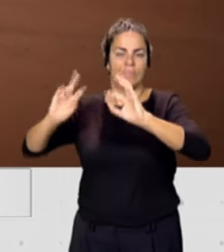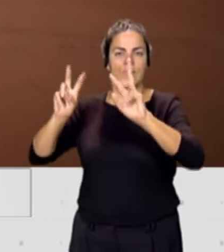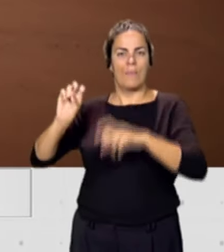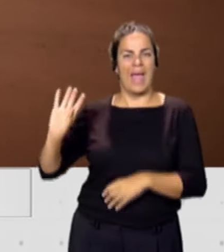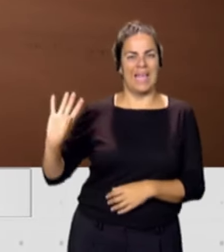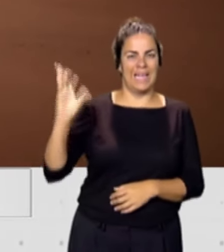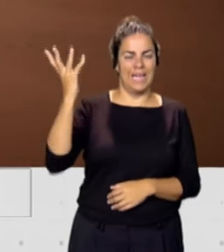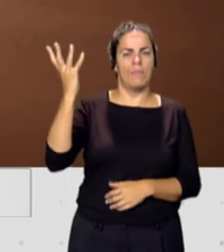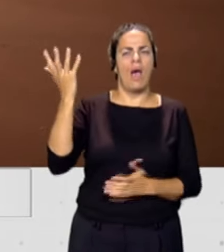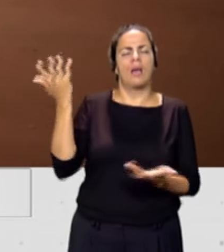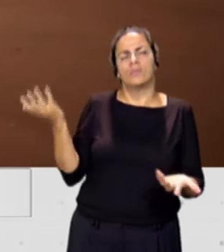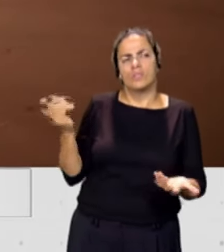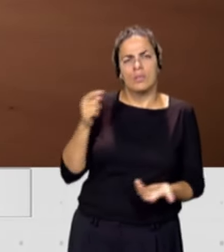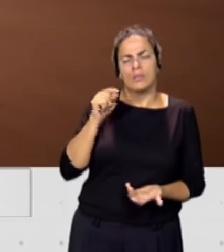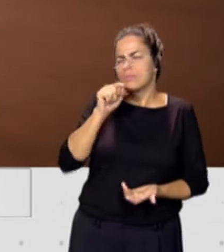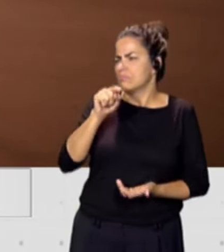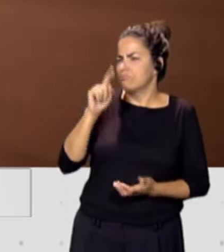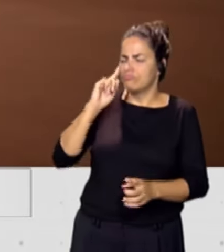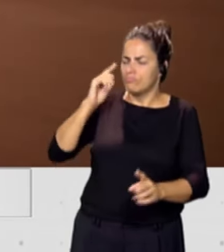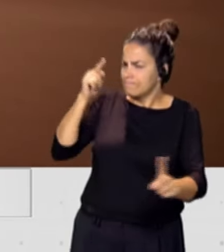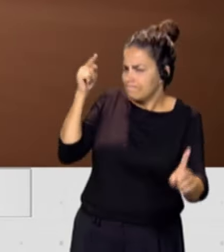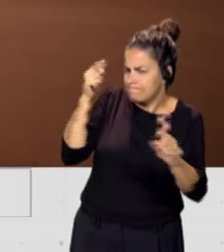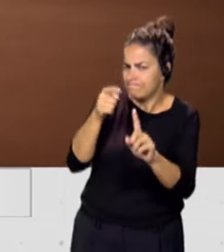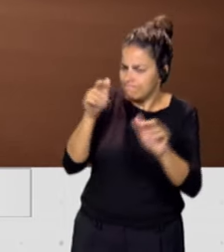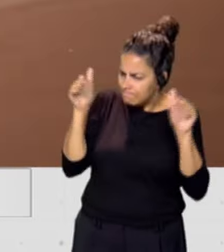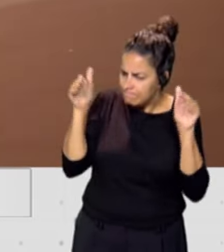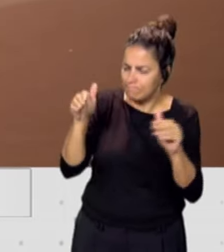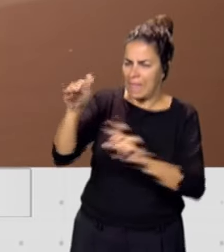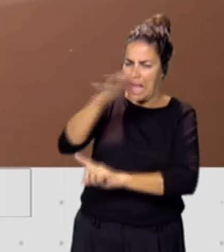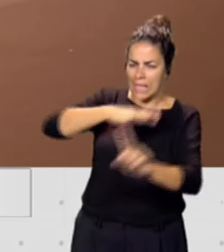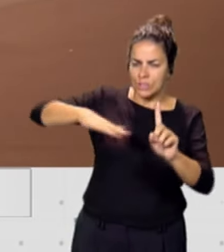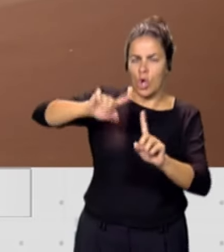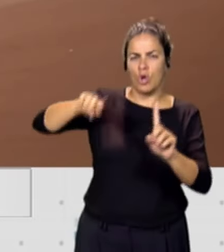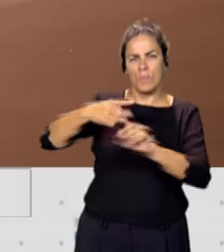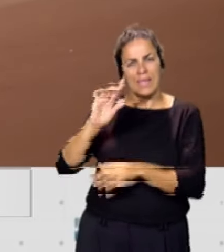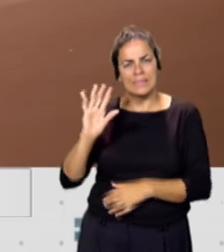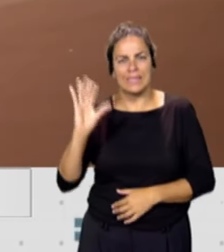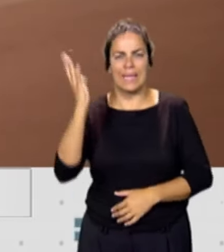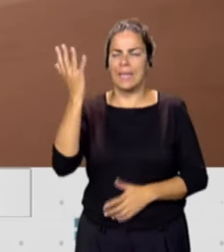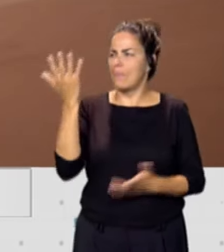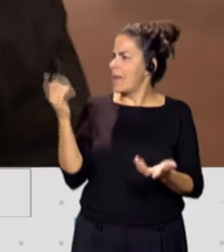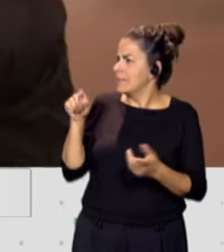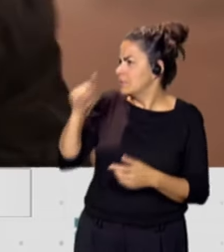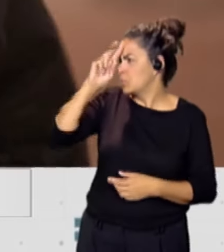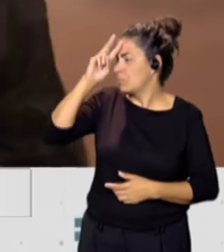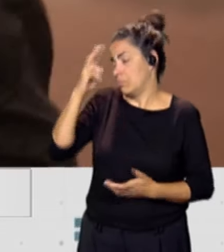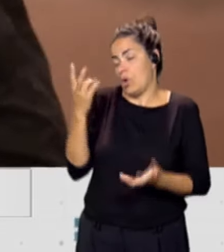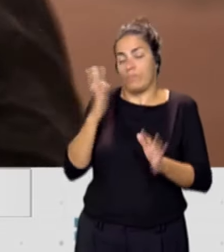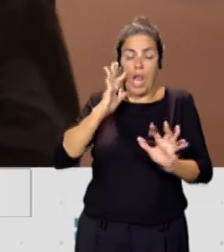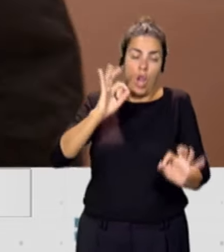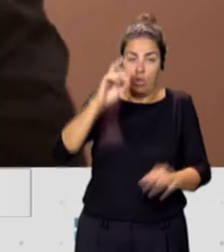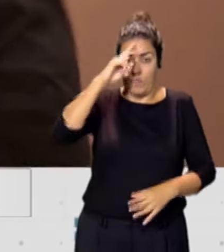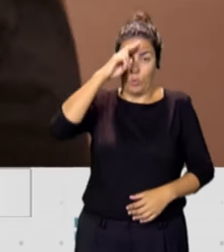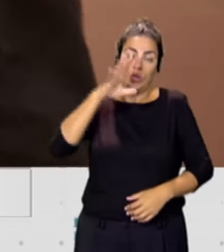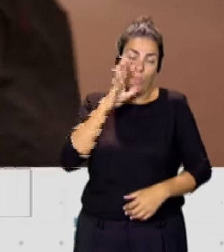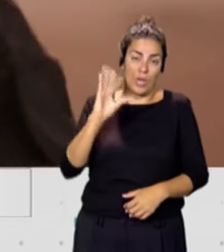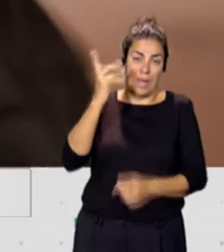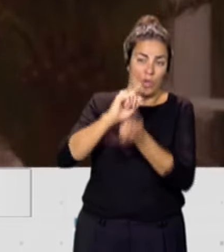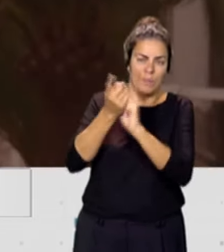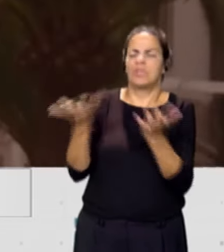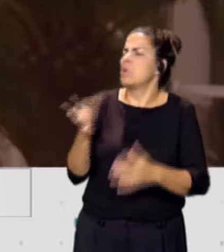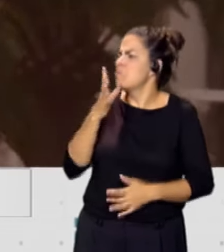quizás esta dedicación al entorno y al clima a esa preocupación que tenemos ahora bueno que Es evidente que tenemos no por el cambio climático cl clar llevo desde 2019